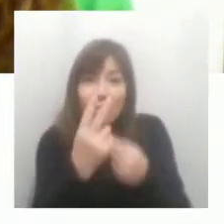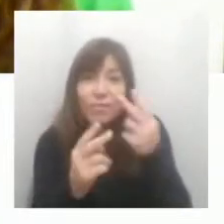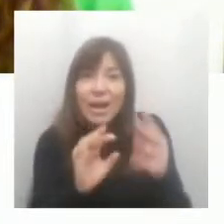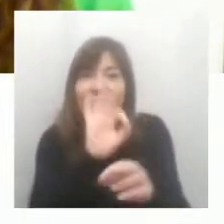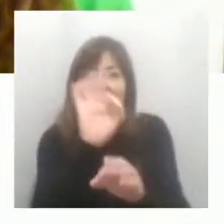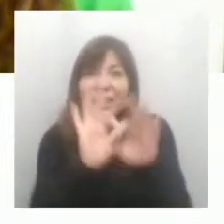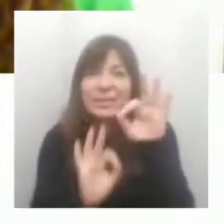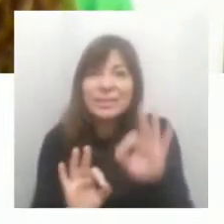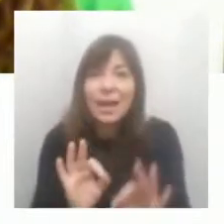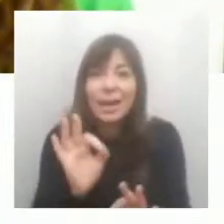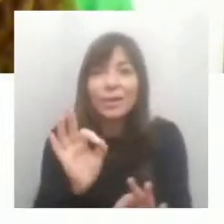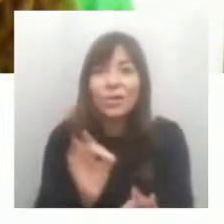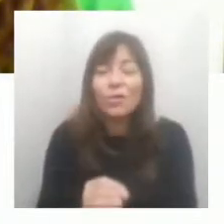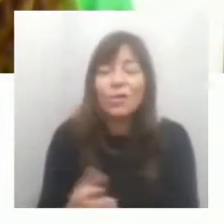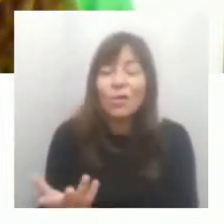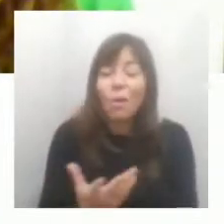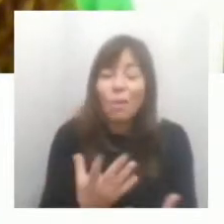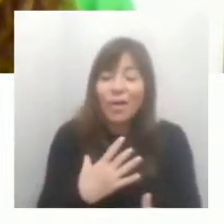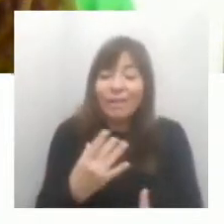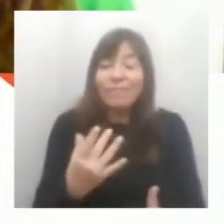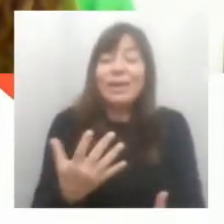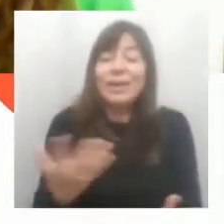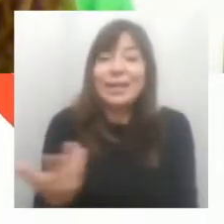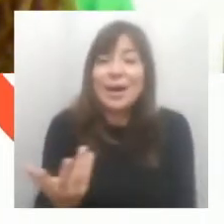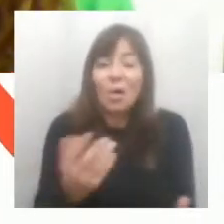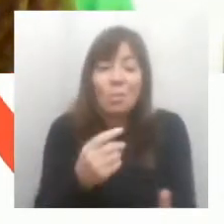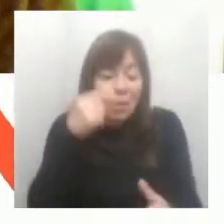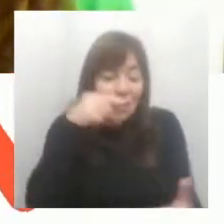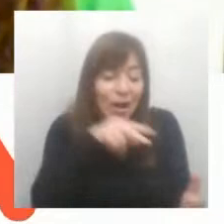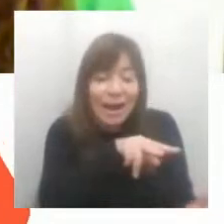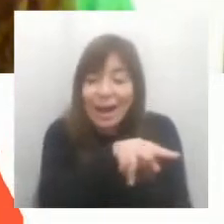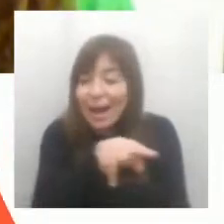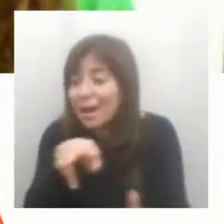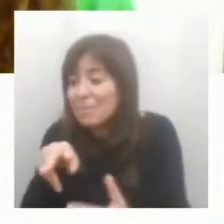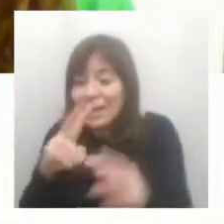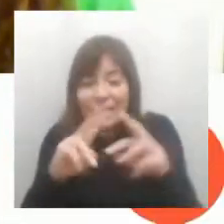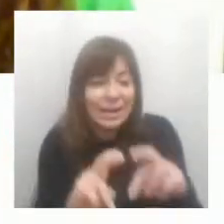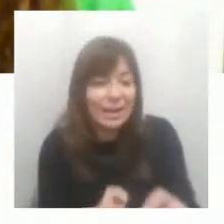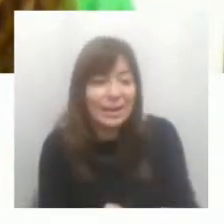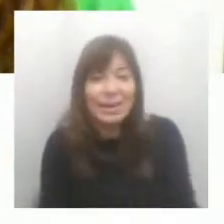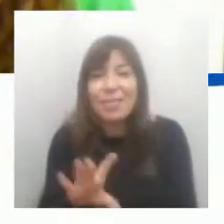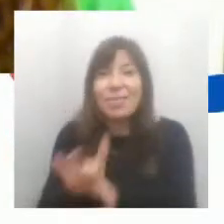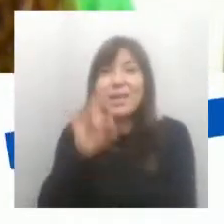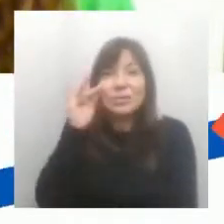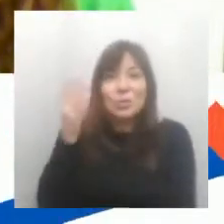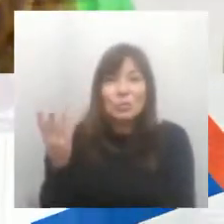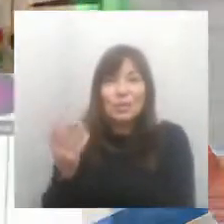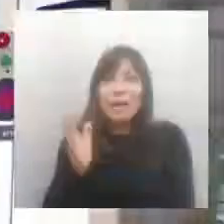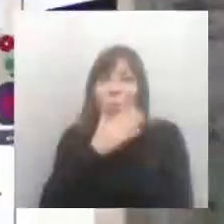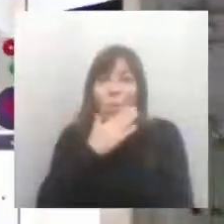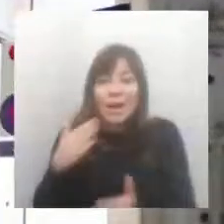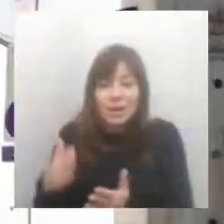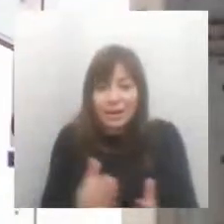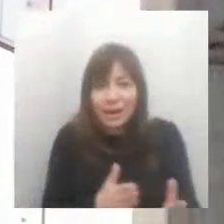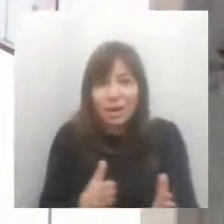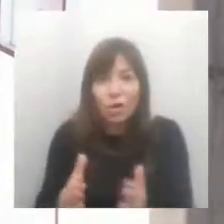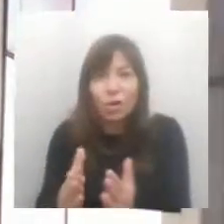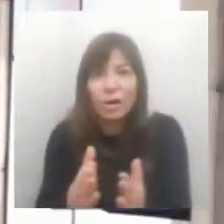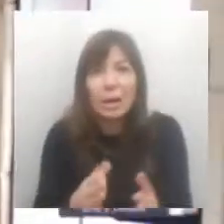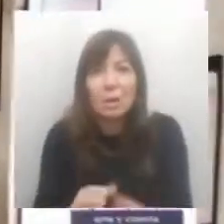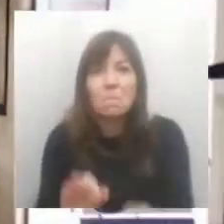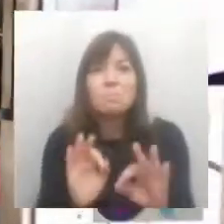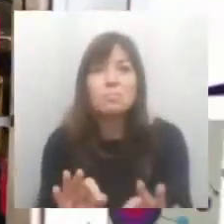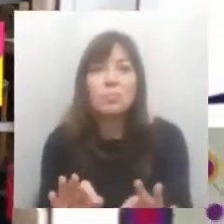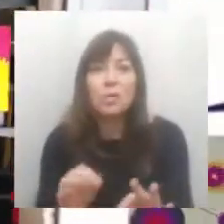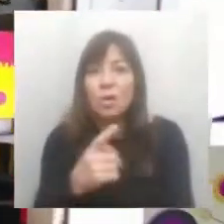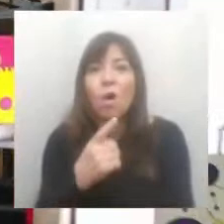y que te invita a descubrir. Las salas se unen, los espacios se conectan, no existe un recorrido establecido porque la propuesta es descubrir según los